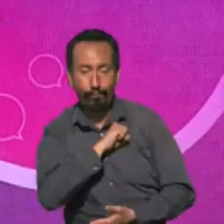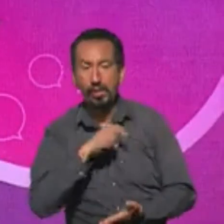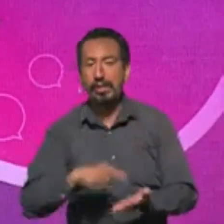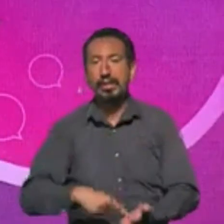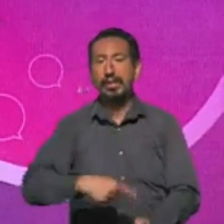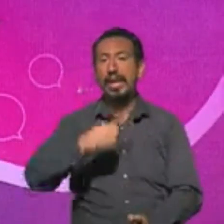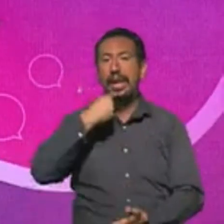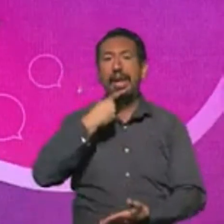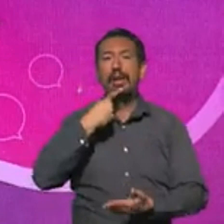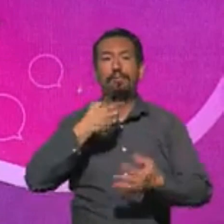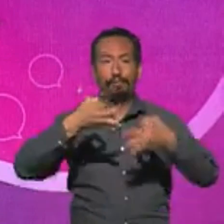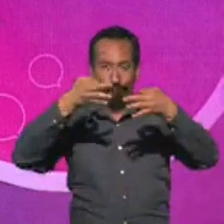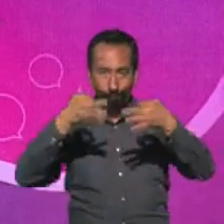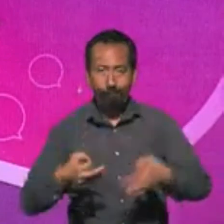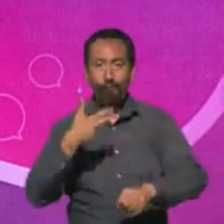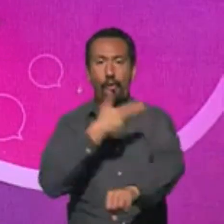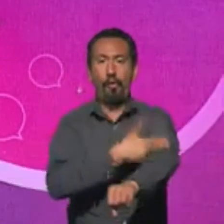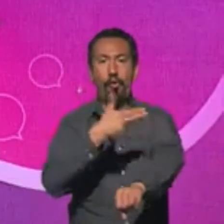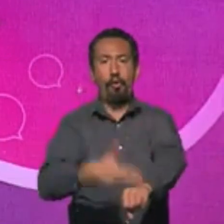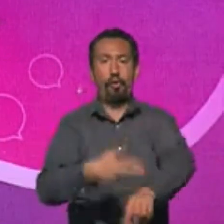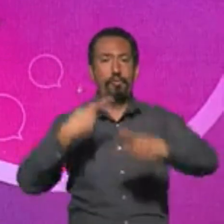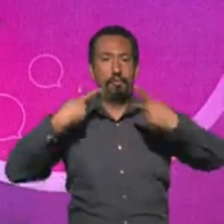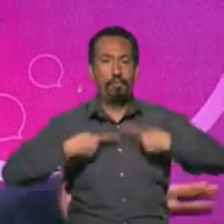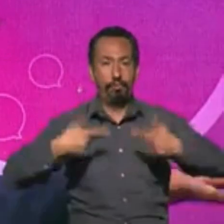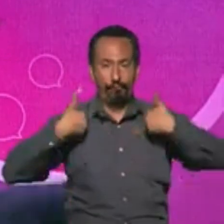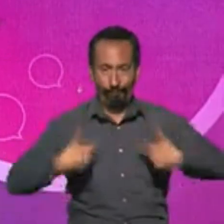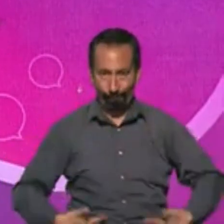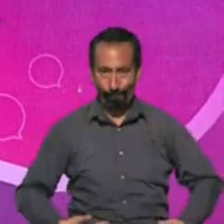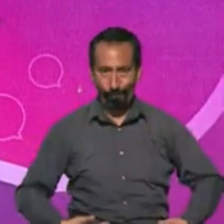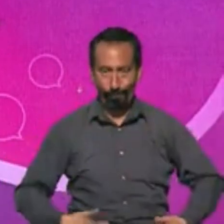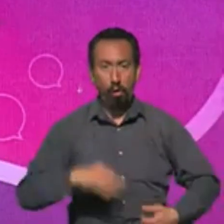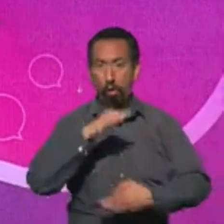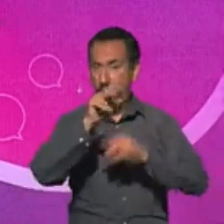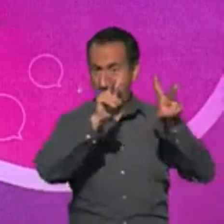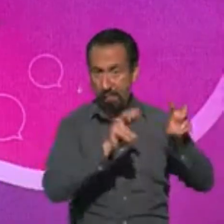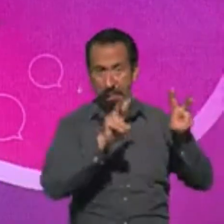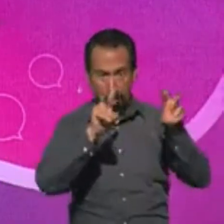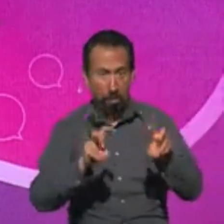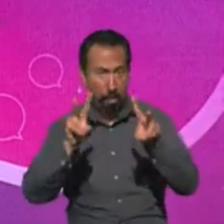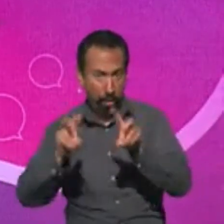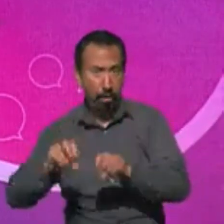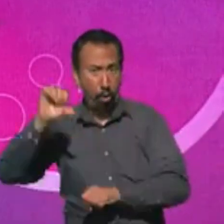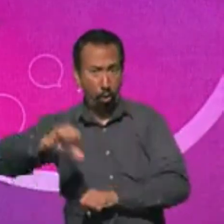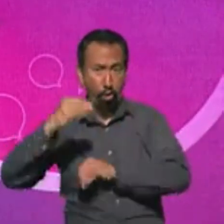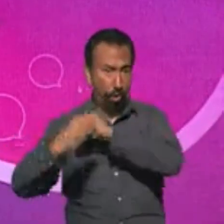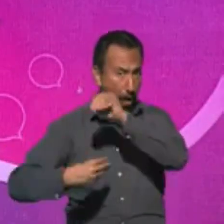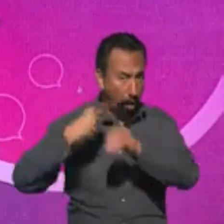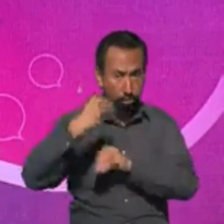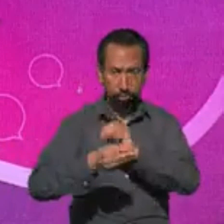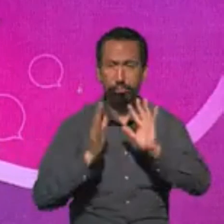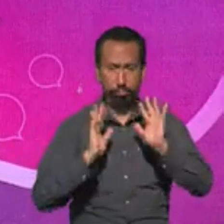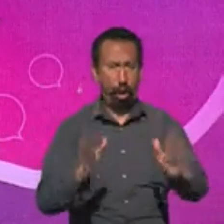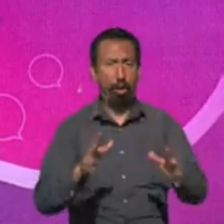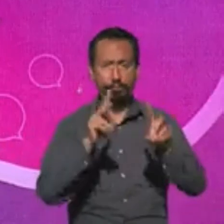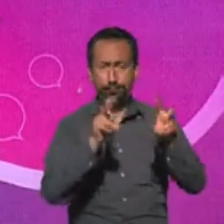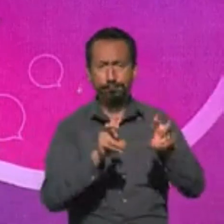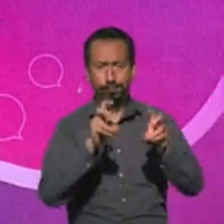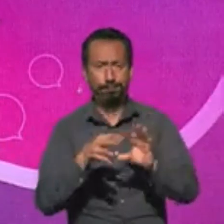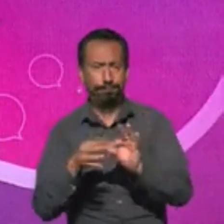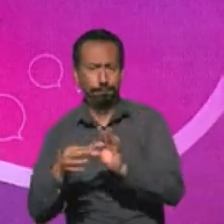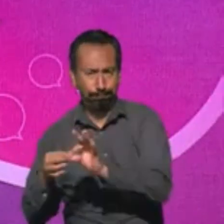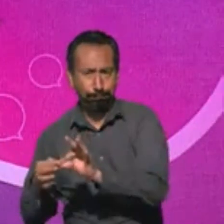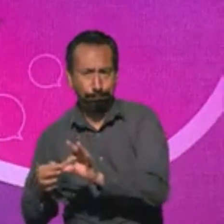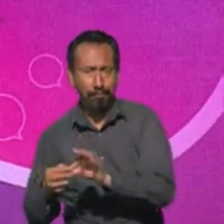un Celaya humano que todos los temas los hemos tratado en este debate vamos a seguir